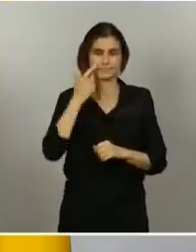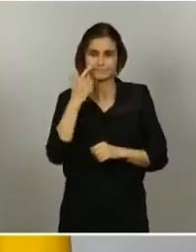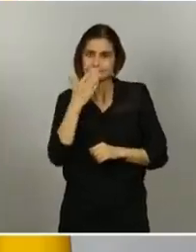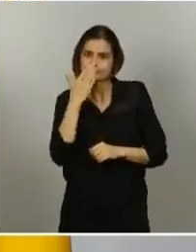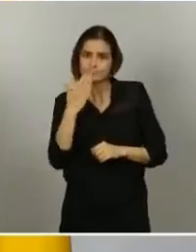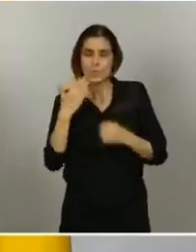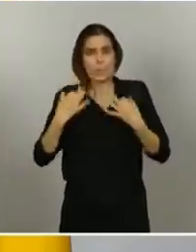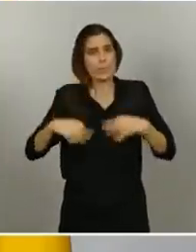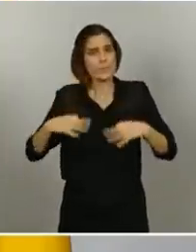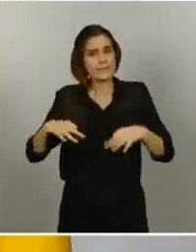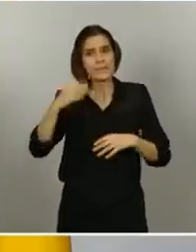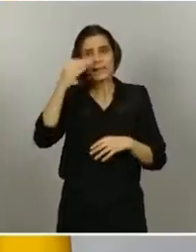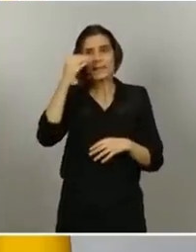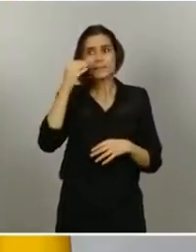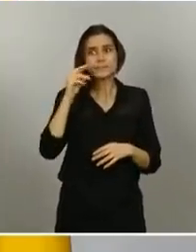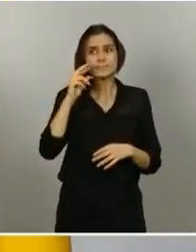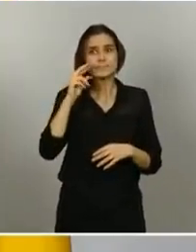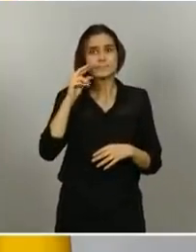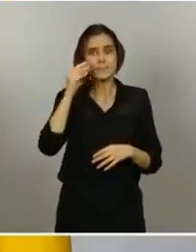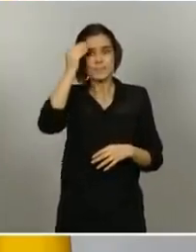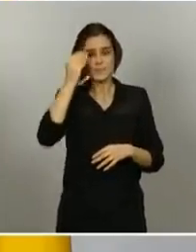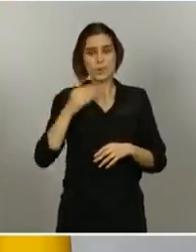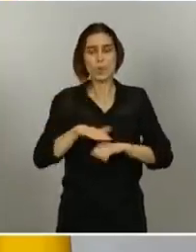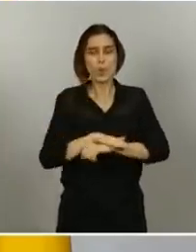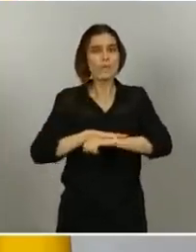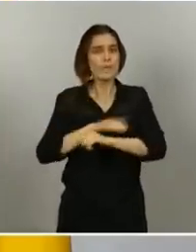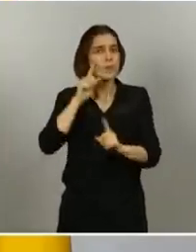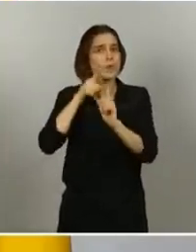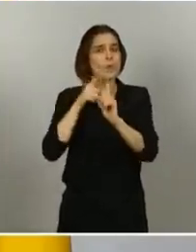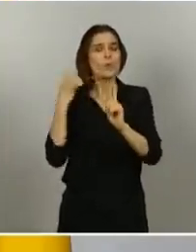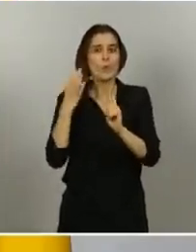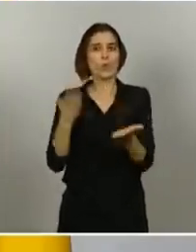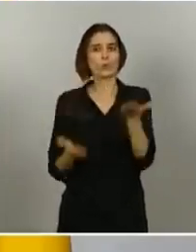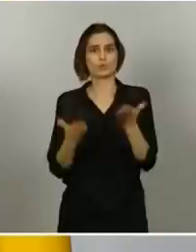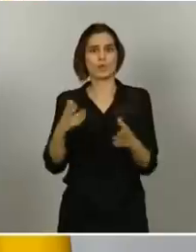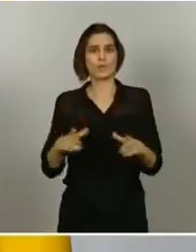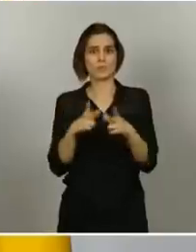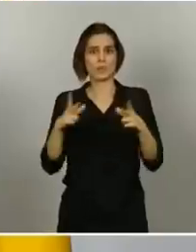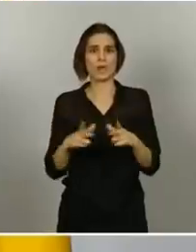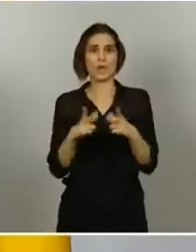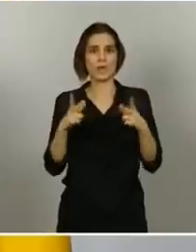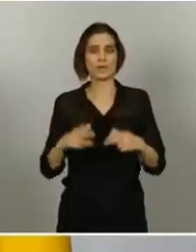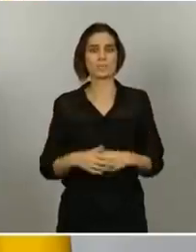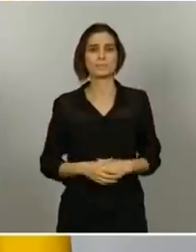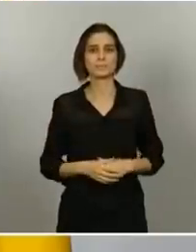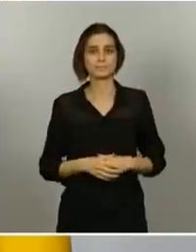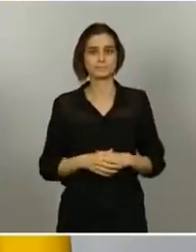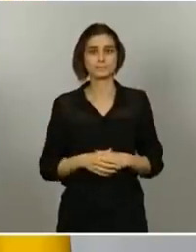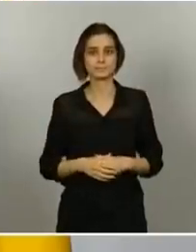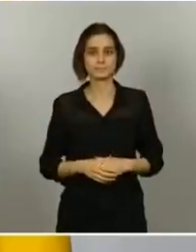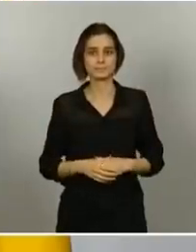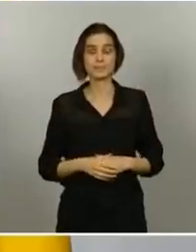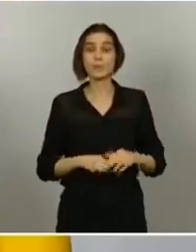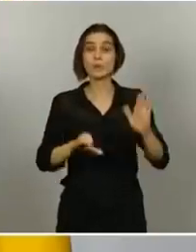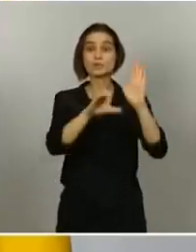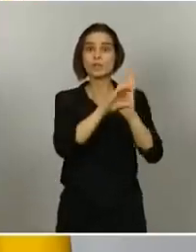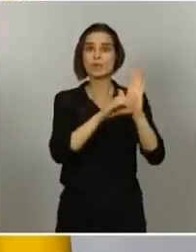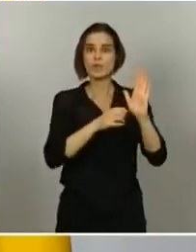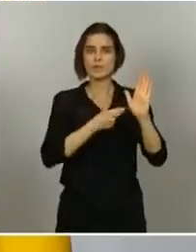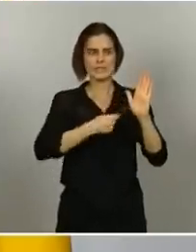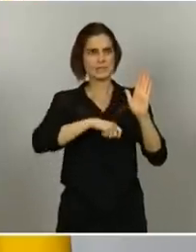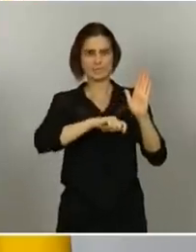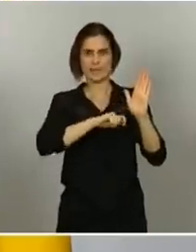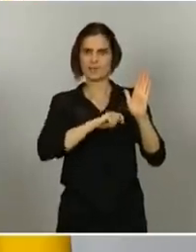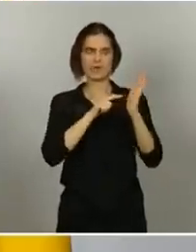é a justicia social. E demostramos con hechos que nos tomamos en serio a Constitución Española. O artículo